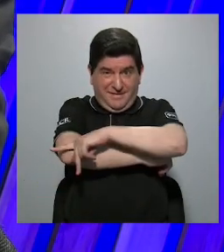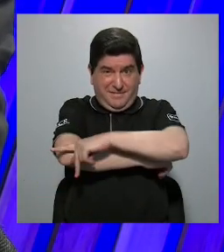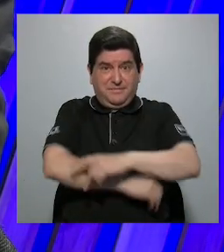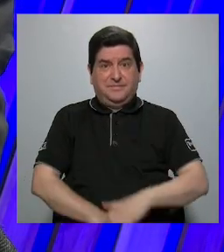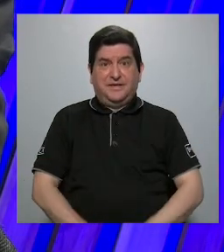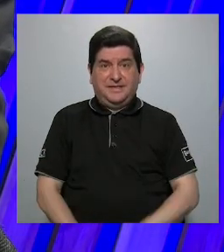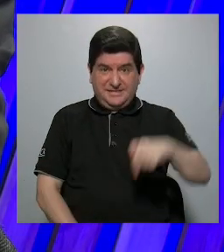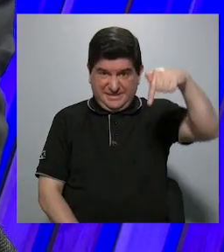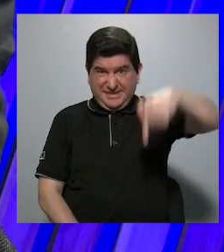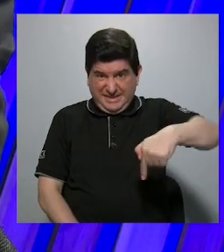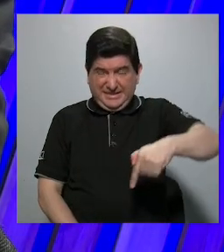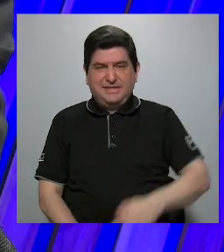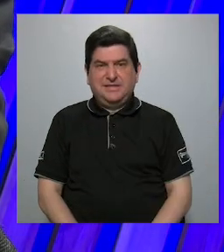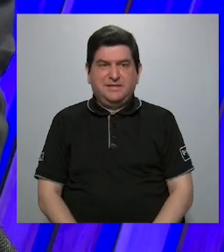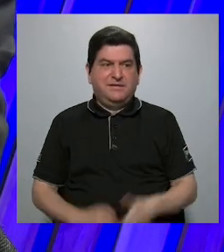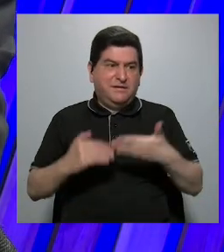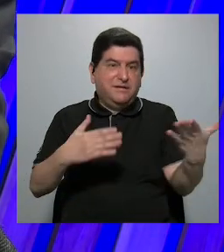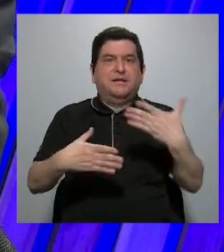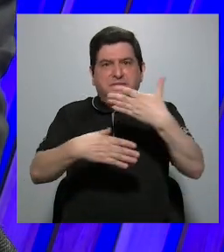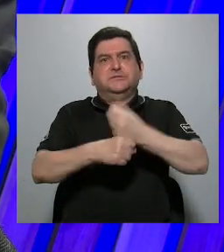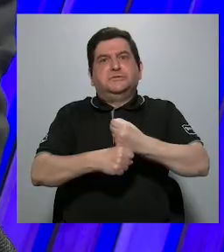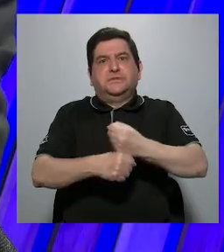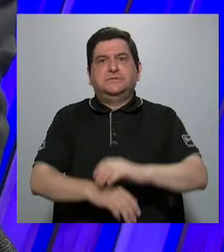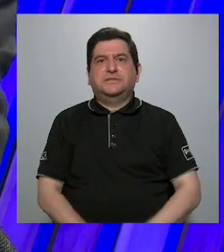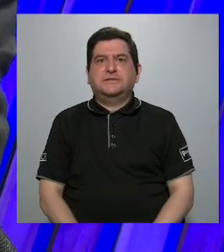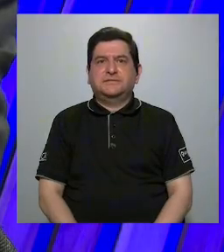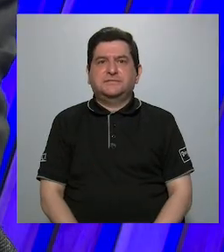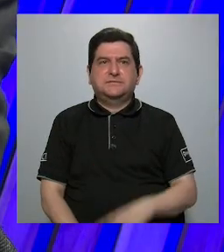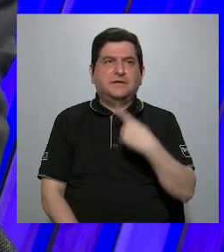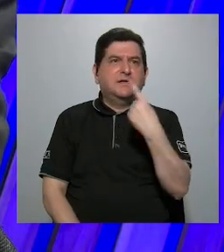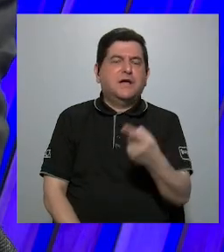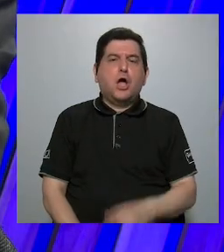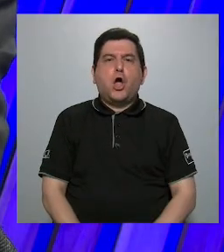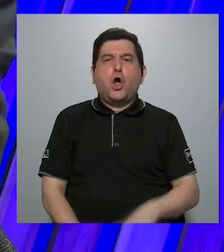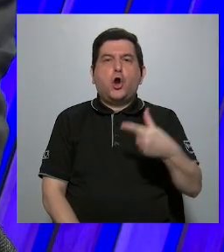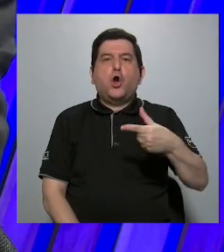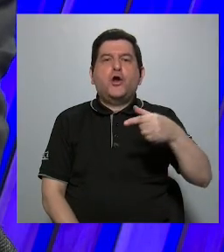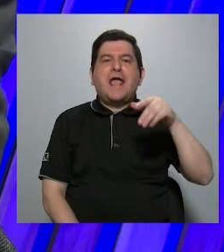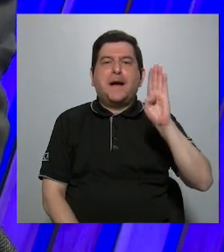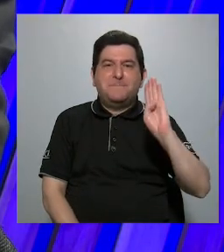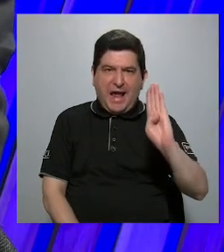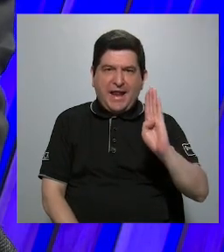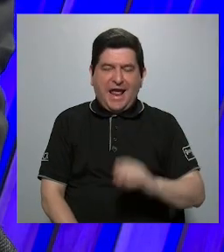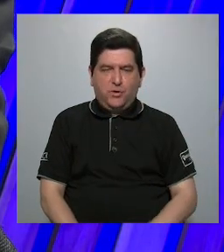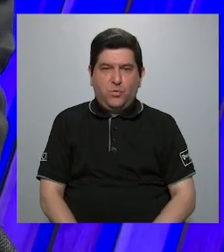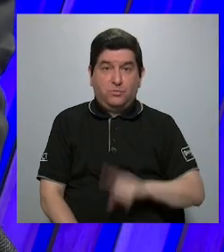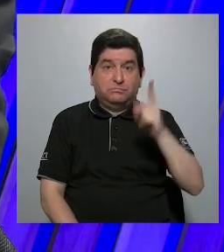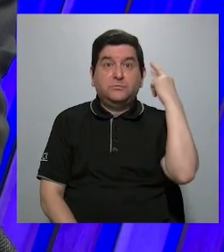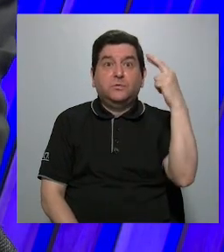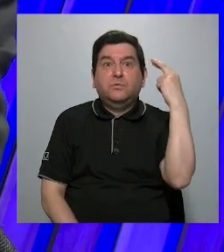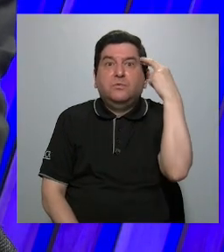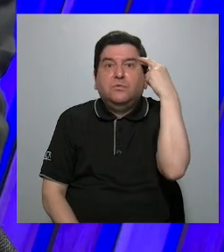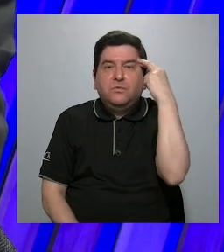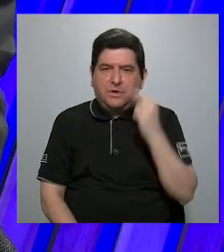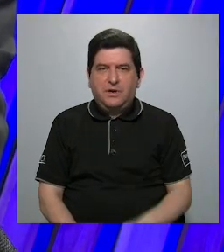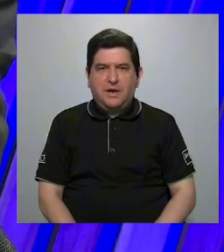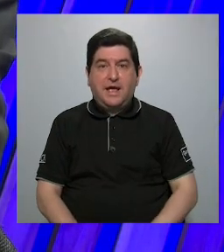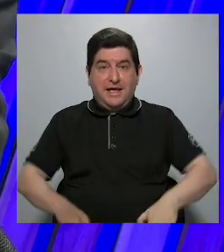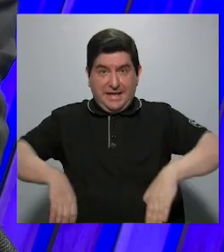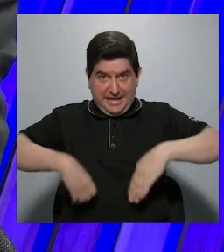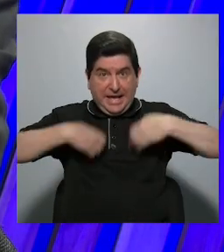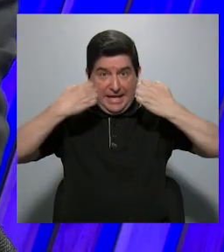país hacemos las cosas. Decía doña Gloria Bejarano que una de las razones por las